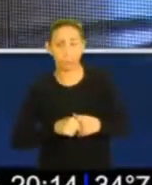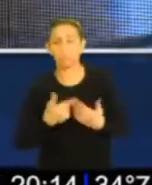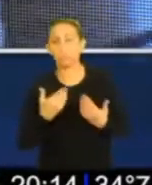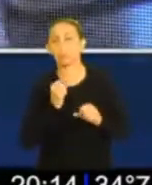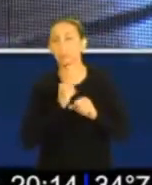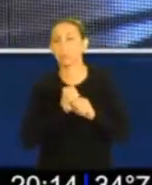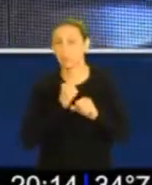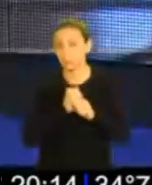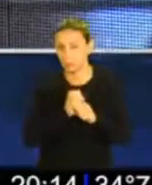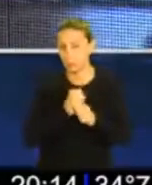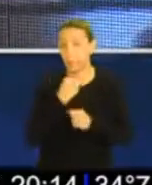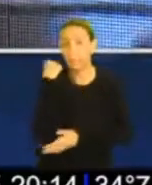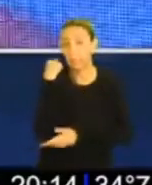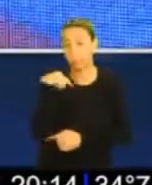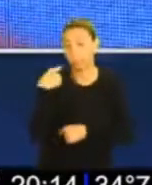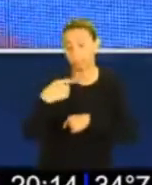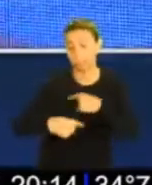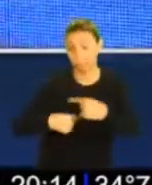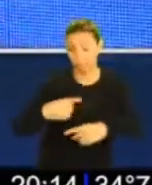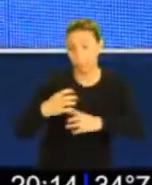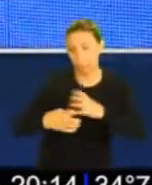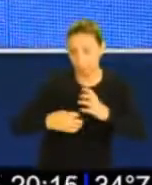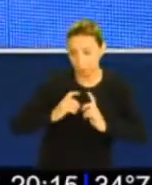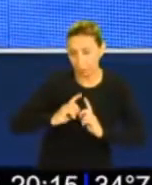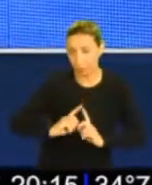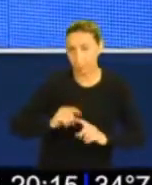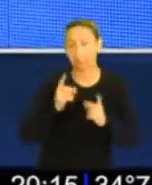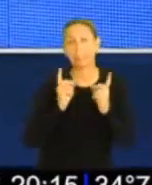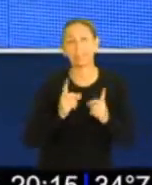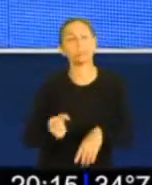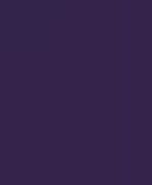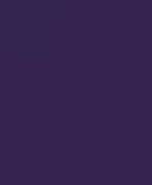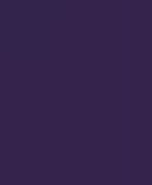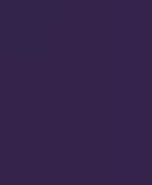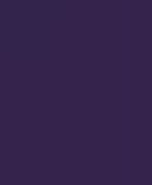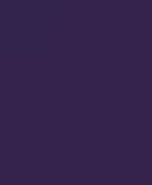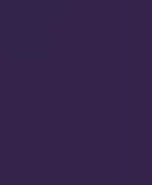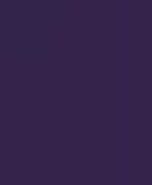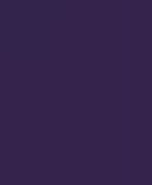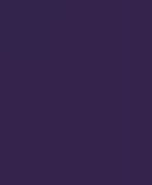poder trabajar, que la economía continúe desarrollándose, que esto también es muy importante.